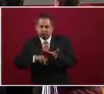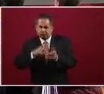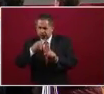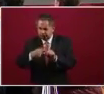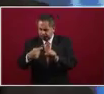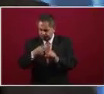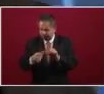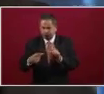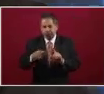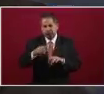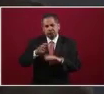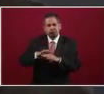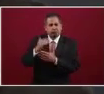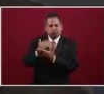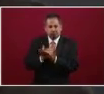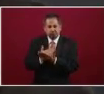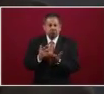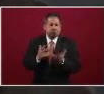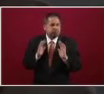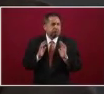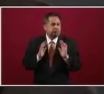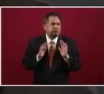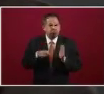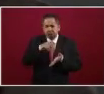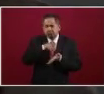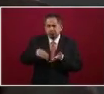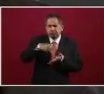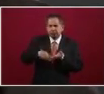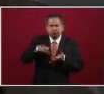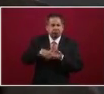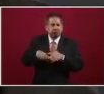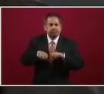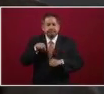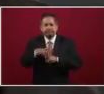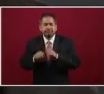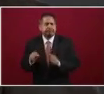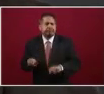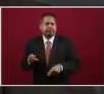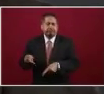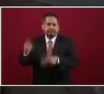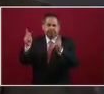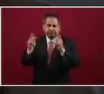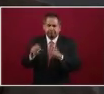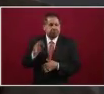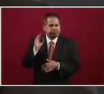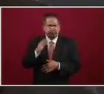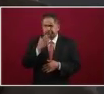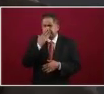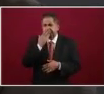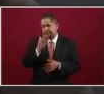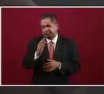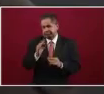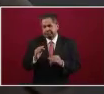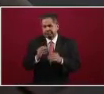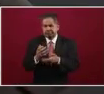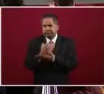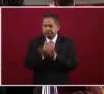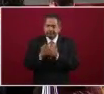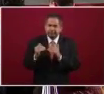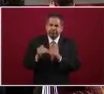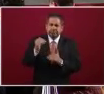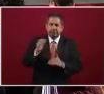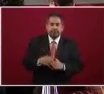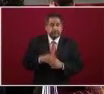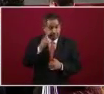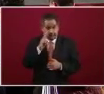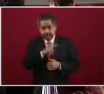un precio menor y de precio medio. Tuvimos un muy buen sobreprecio.